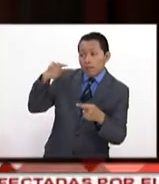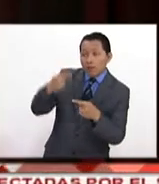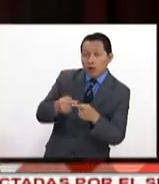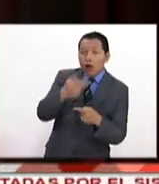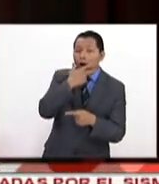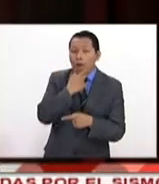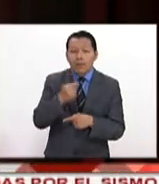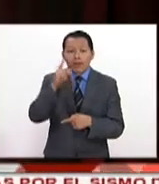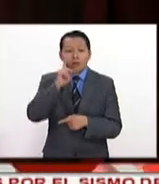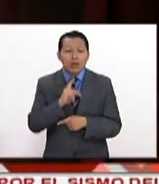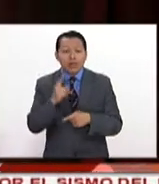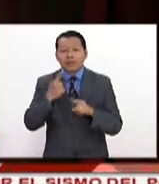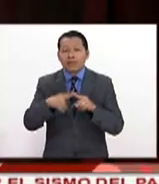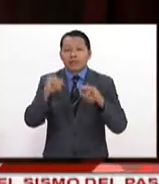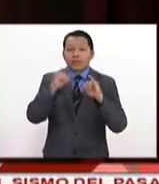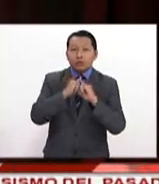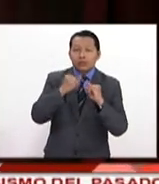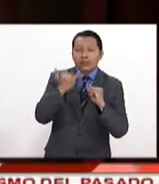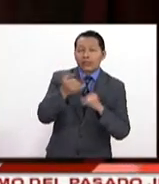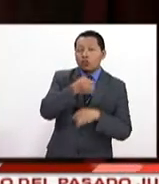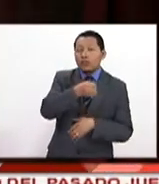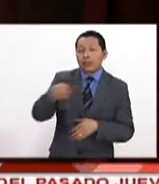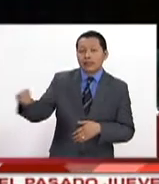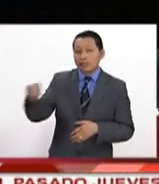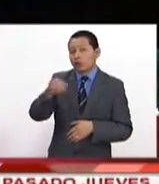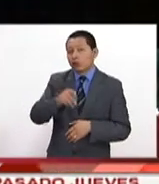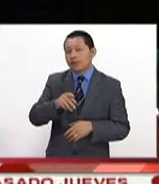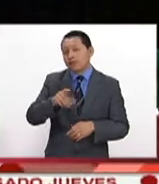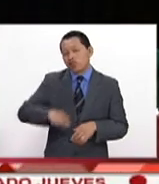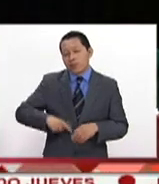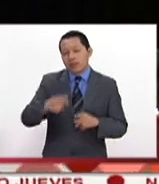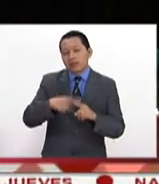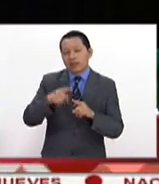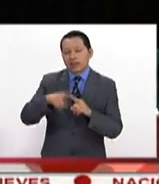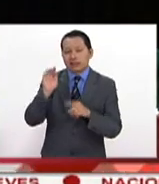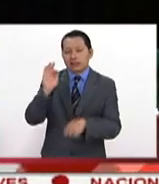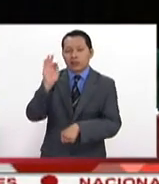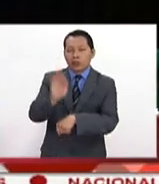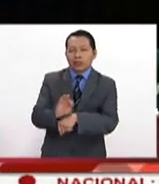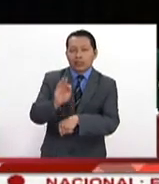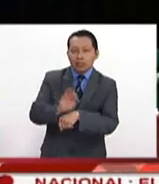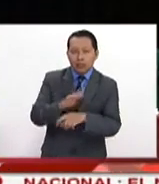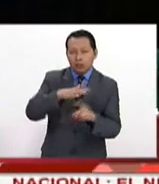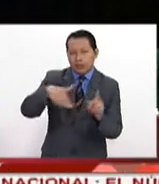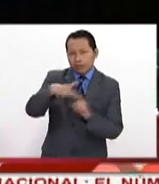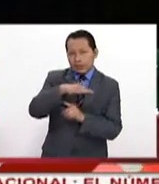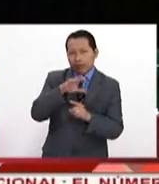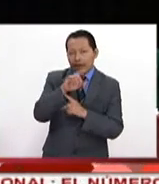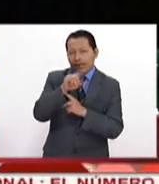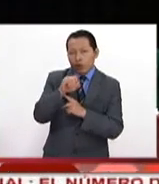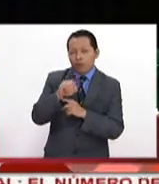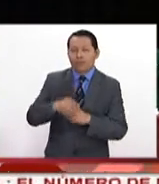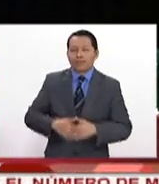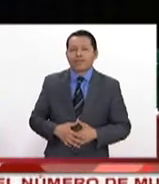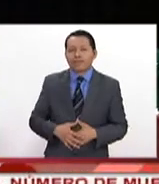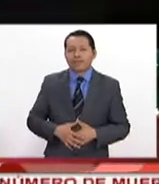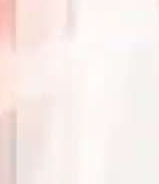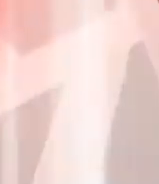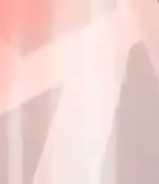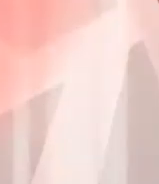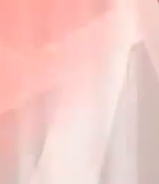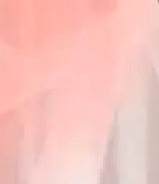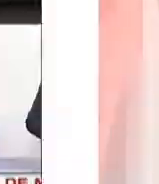hombres, mujeres, instituciones y organizaciones públicas que se dedican a la protección y conservación del medio ambiente.